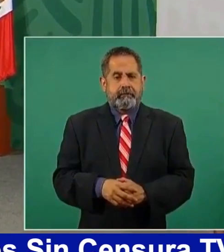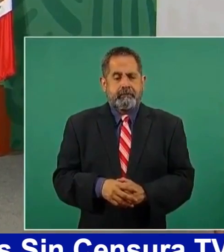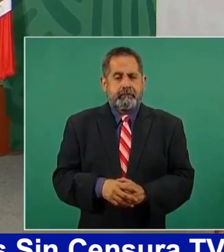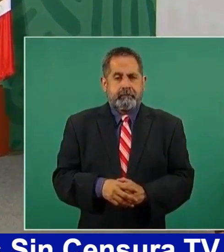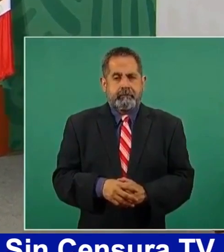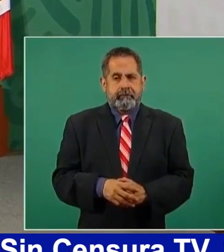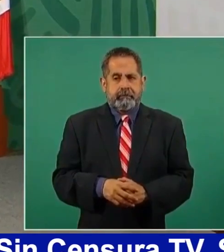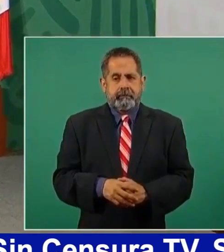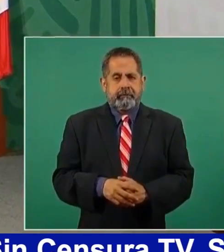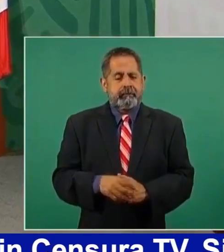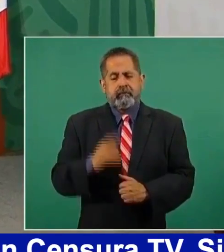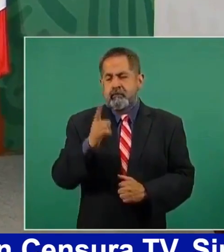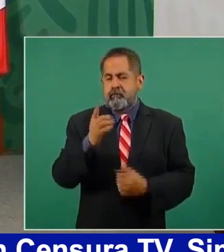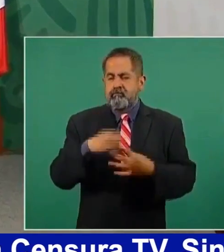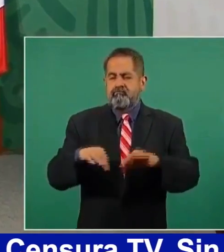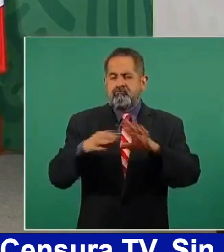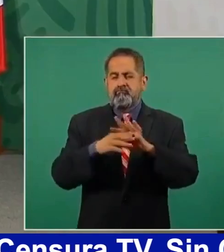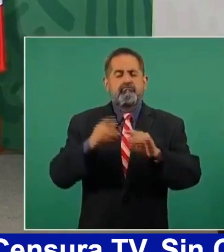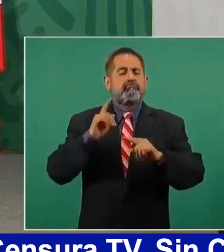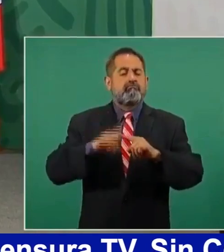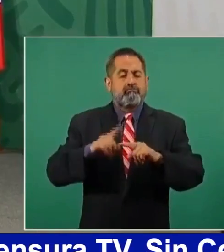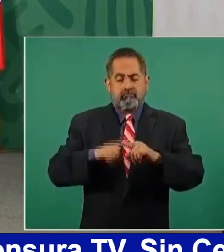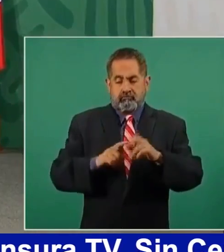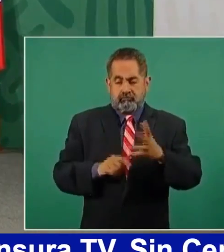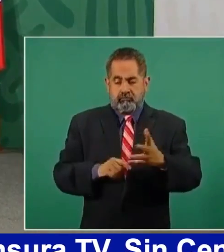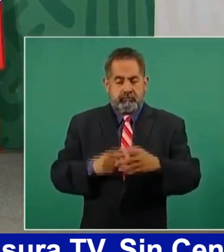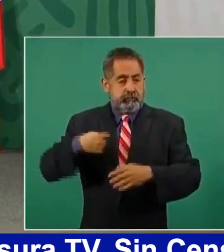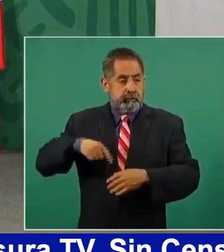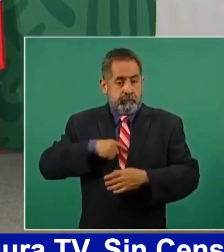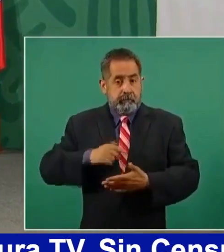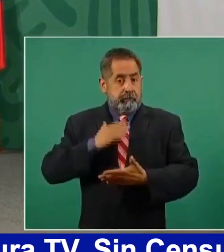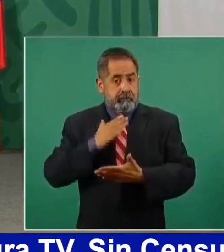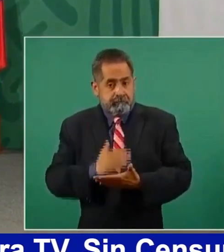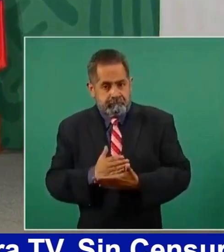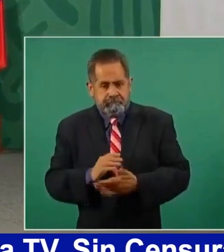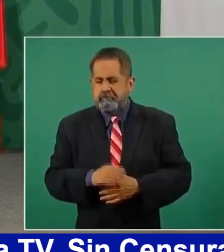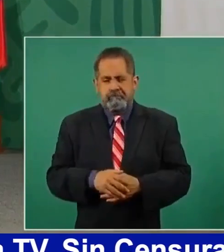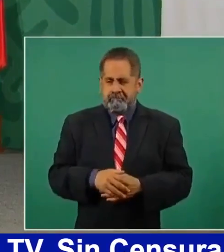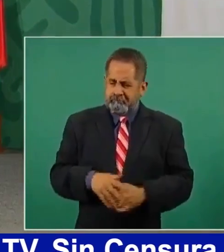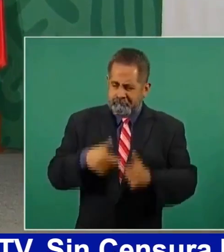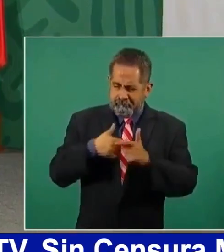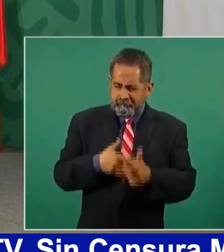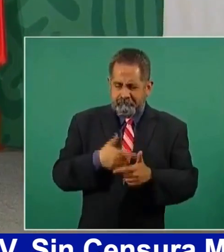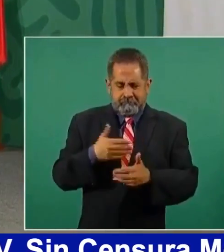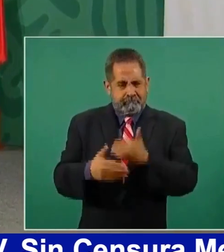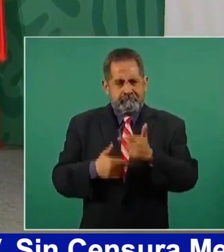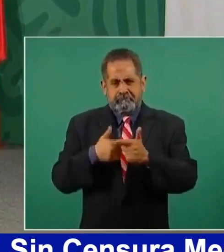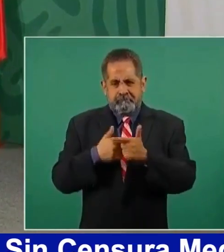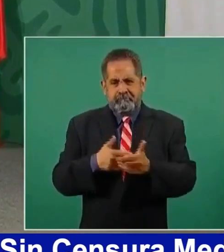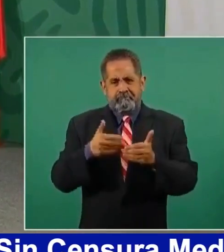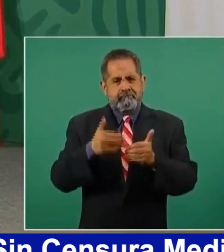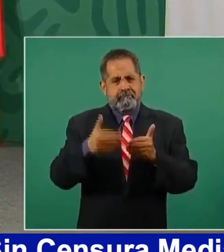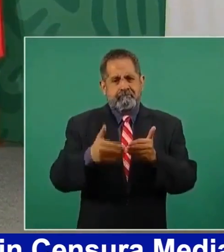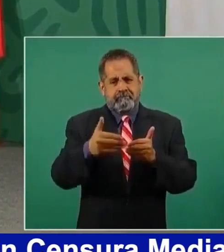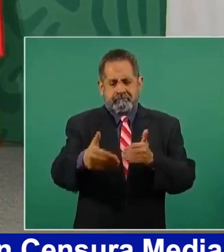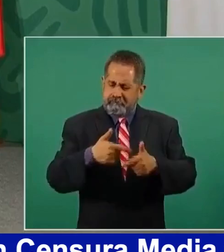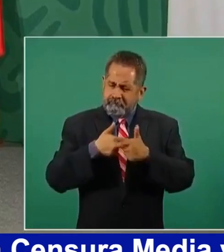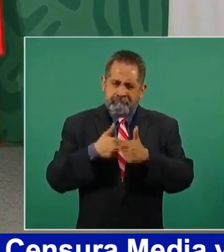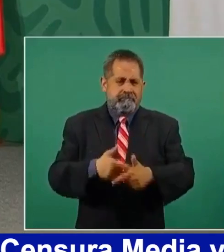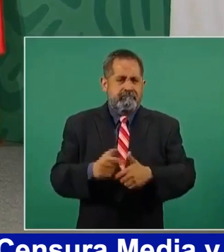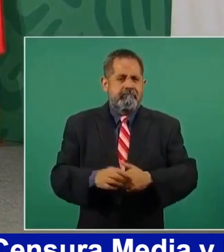Y lo importante pues es que no vamos a detenernos la vacunación.